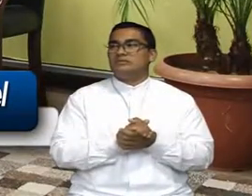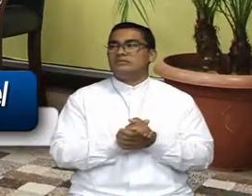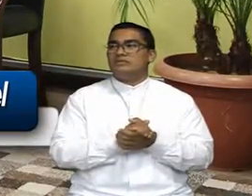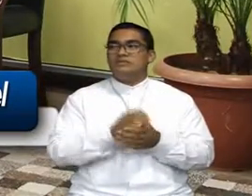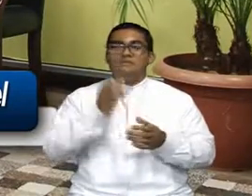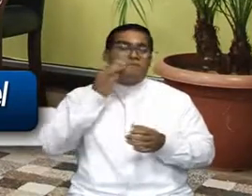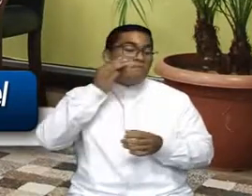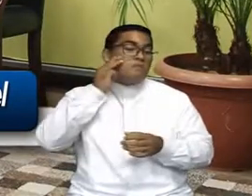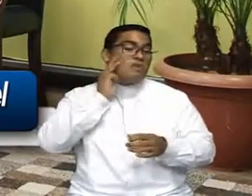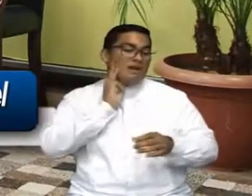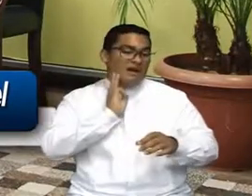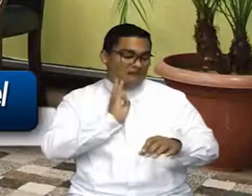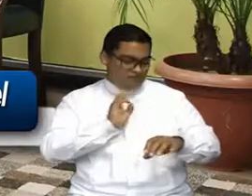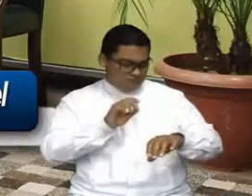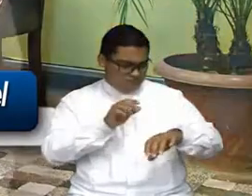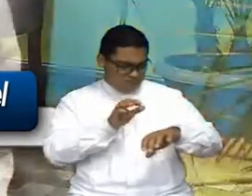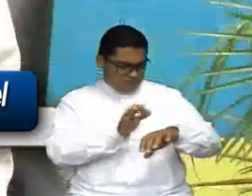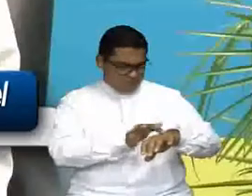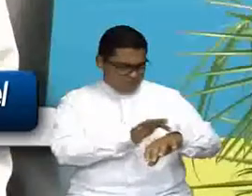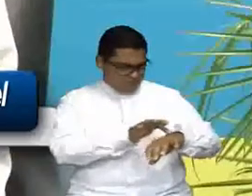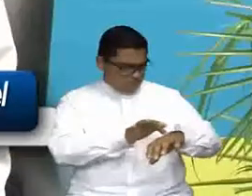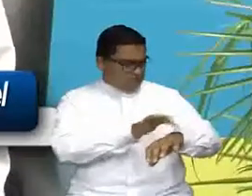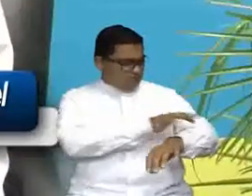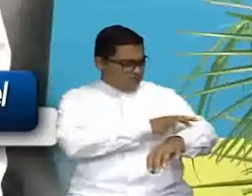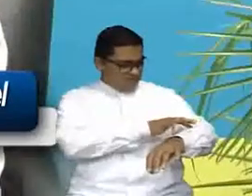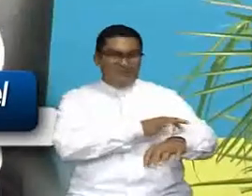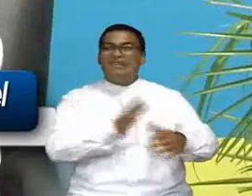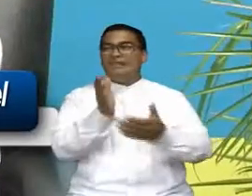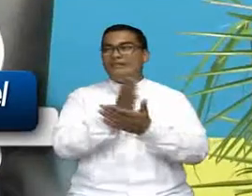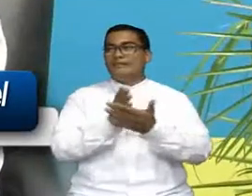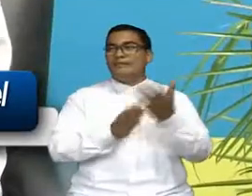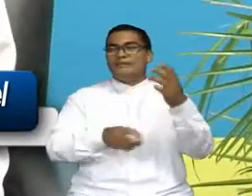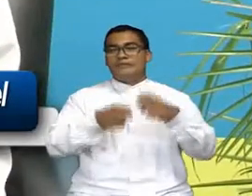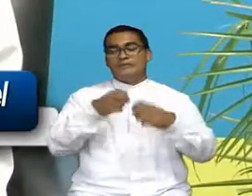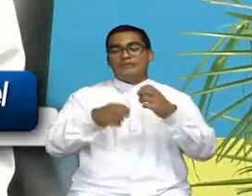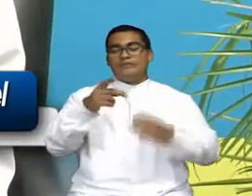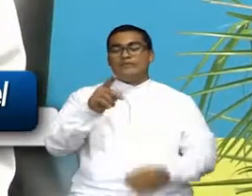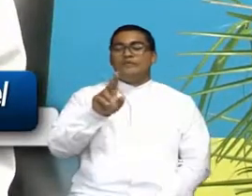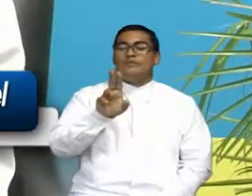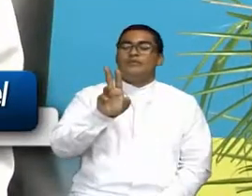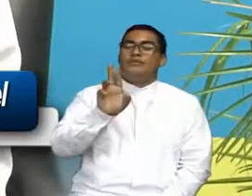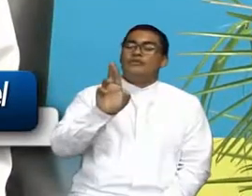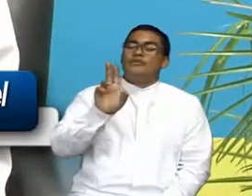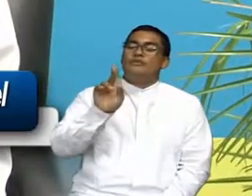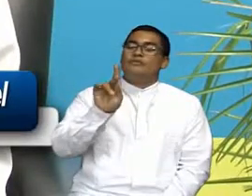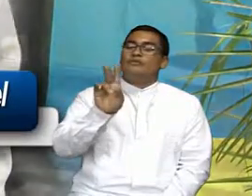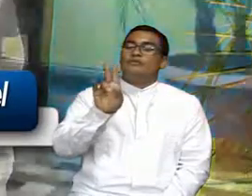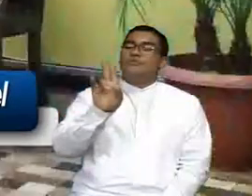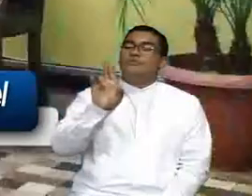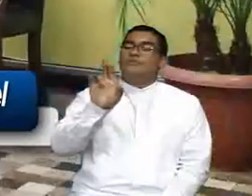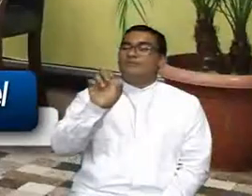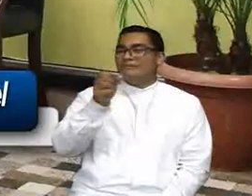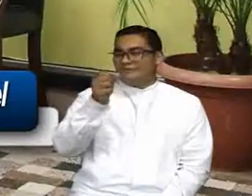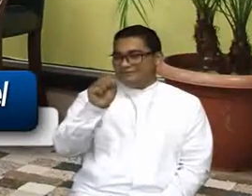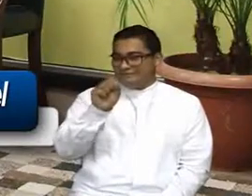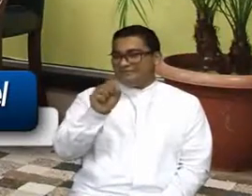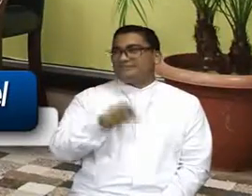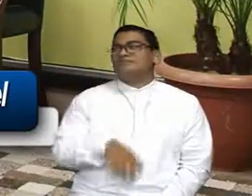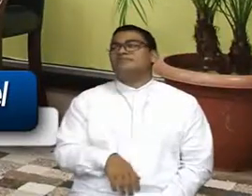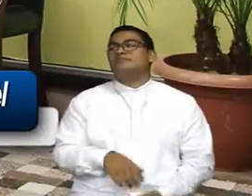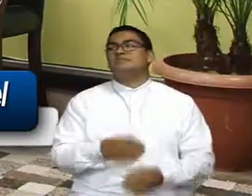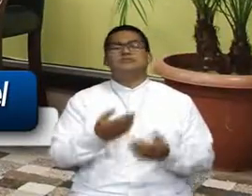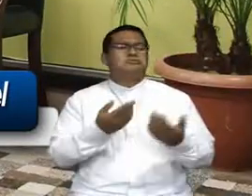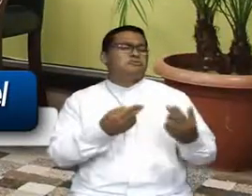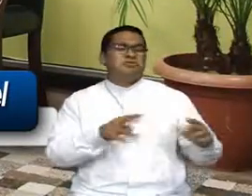las púrpuras idiopáticas son una de las principales causas que tenemos con estos pacientes, sí. Ahora, ¿hay alguna? Exceptuando pues lo que es